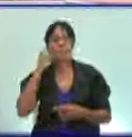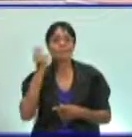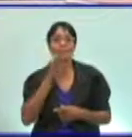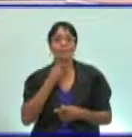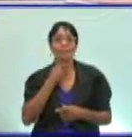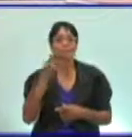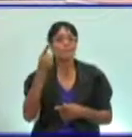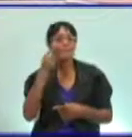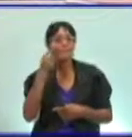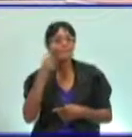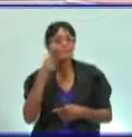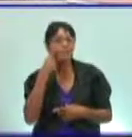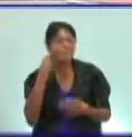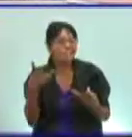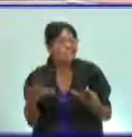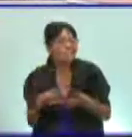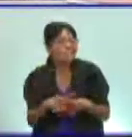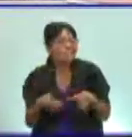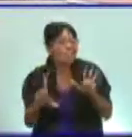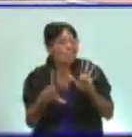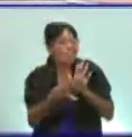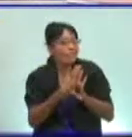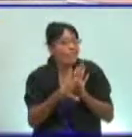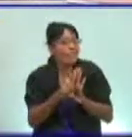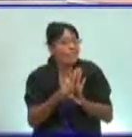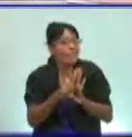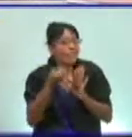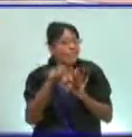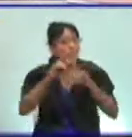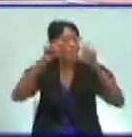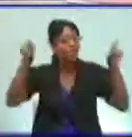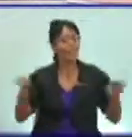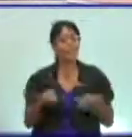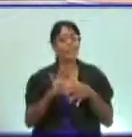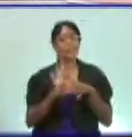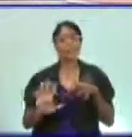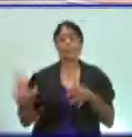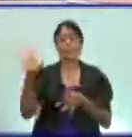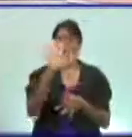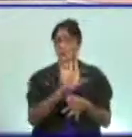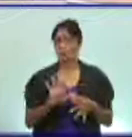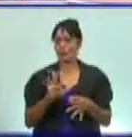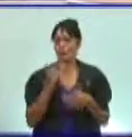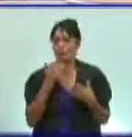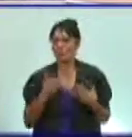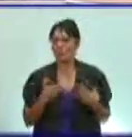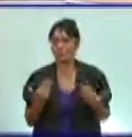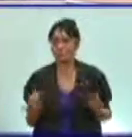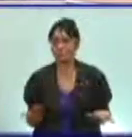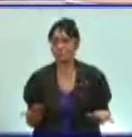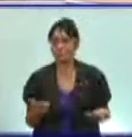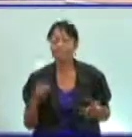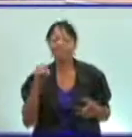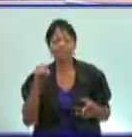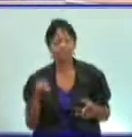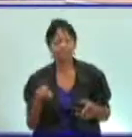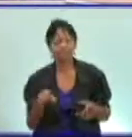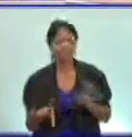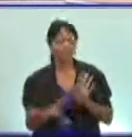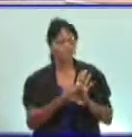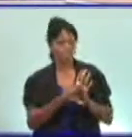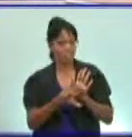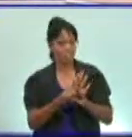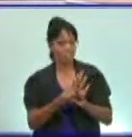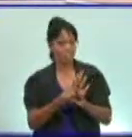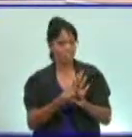se relacionan ahí las leyes del espacio geográfico y, por supuesto, esta ley de la que hablábamos, de la